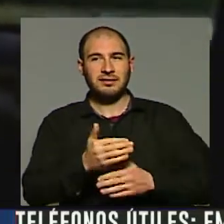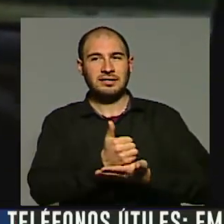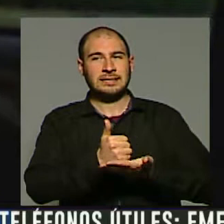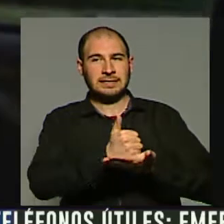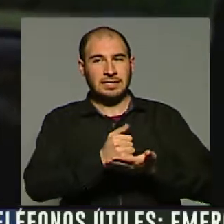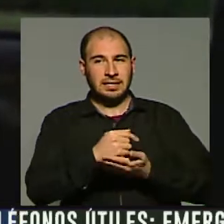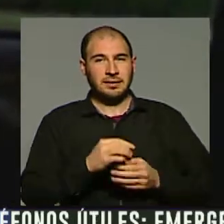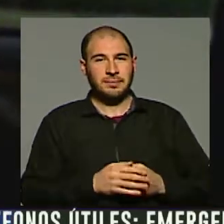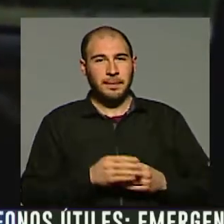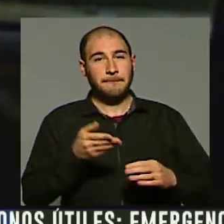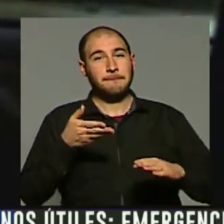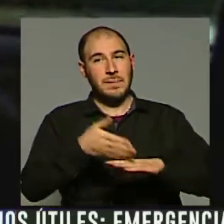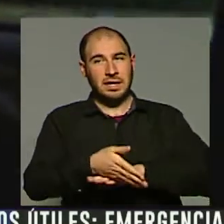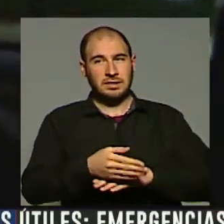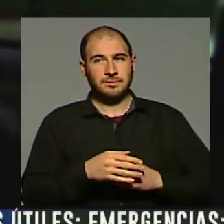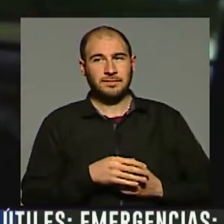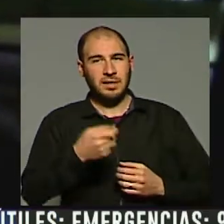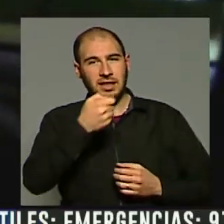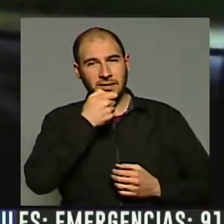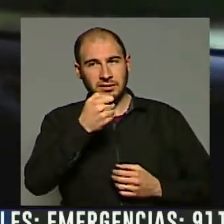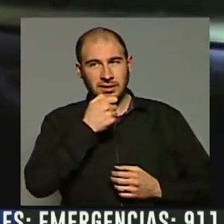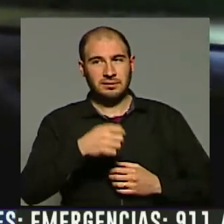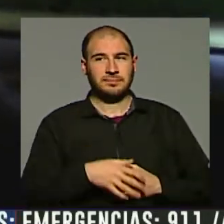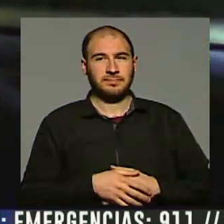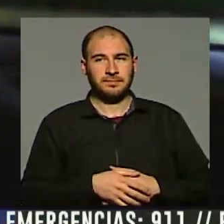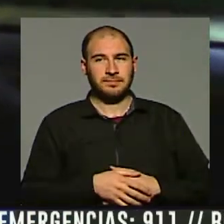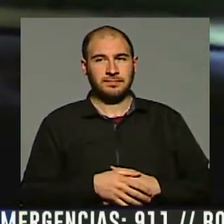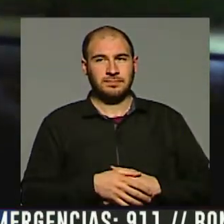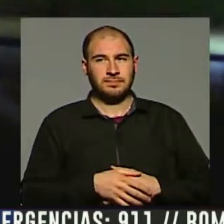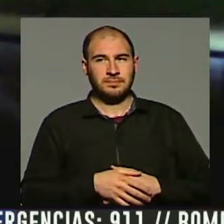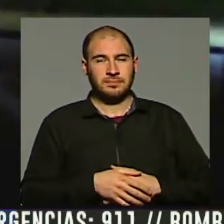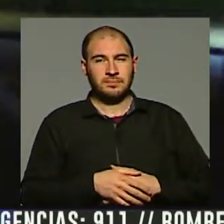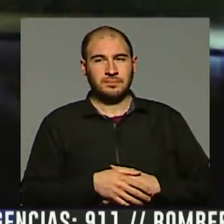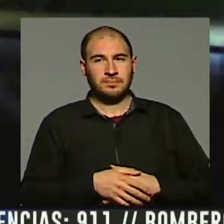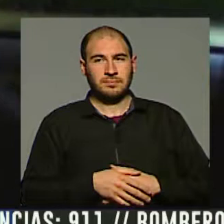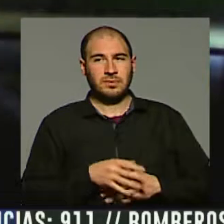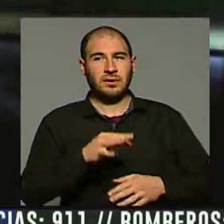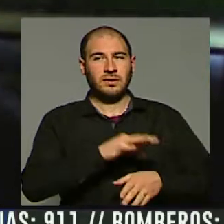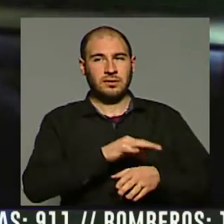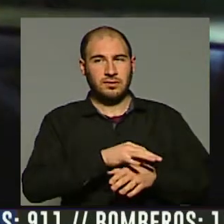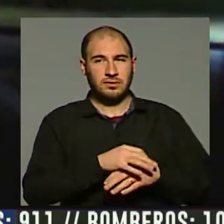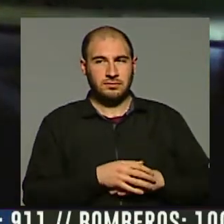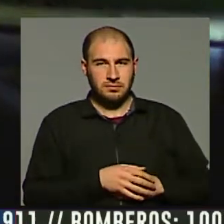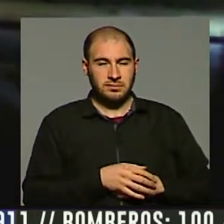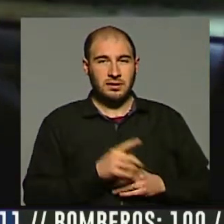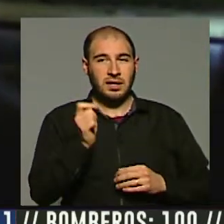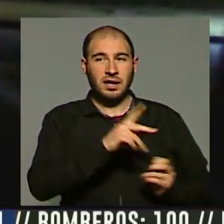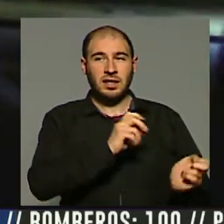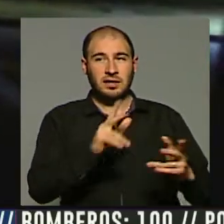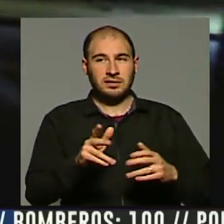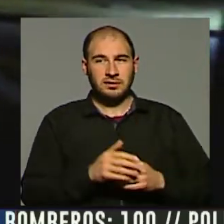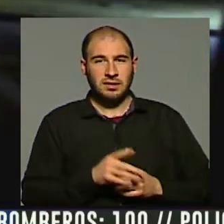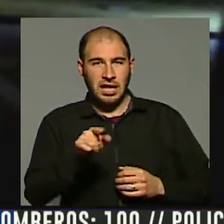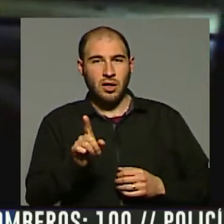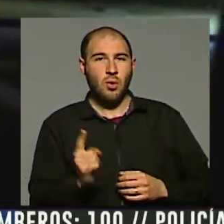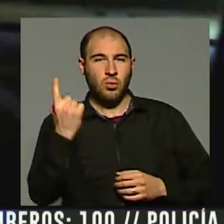esperando pasar para entrevistarse con el doctor, que lo llaman